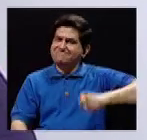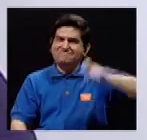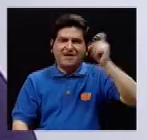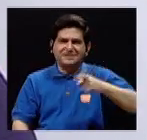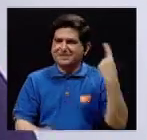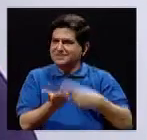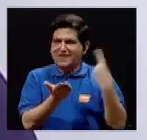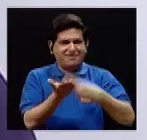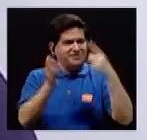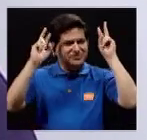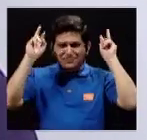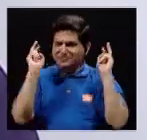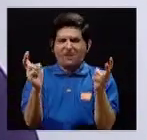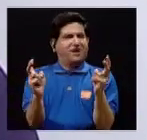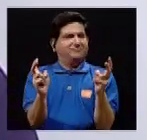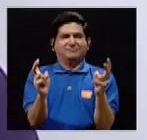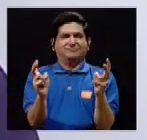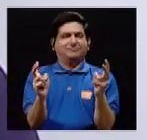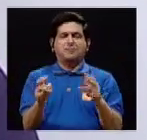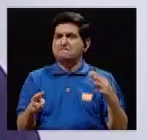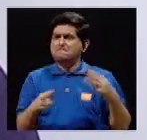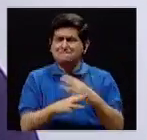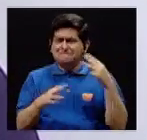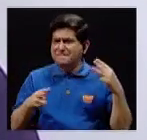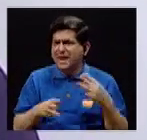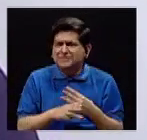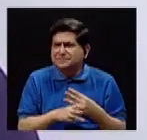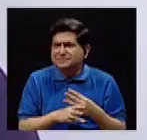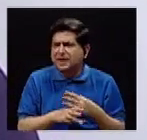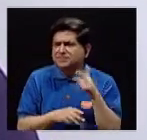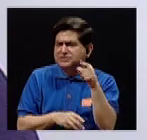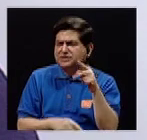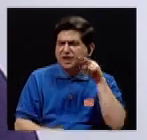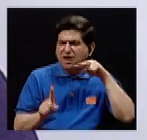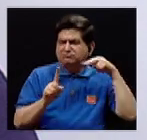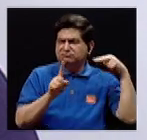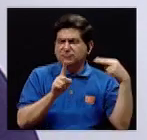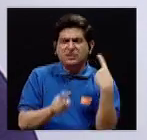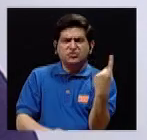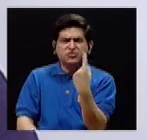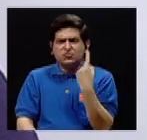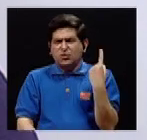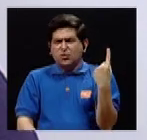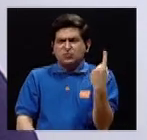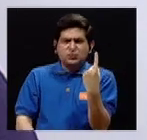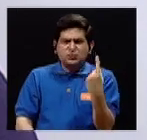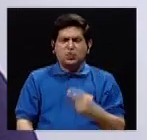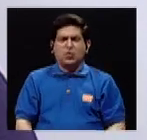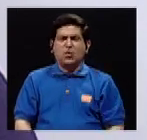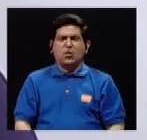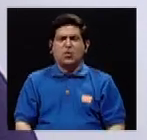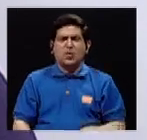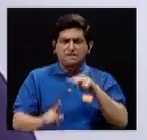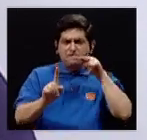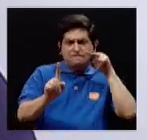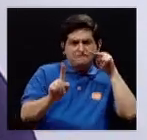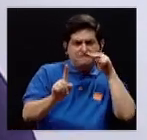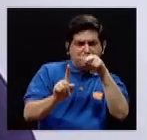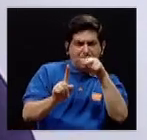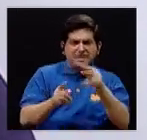necesidad de discutir este tema y de que las matemáticas habían sido vistas solamente desde un paradigma